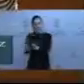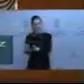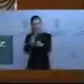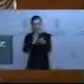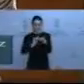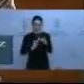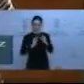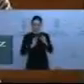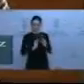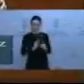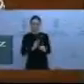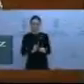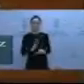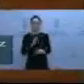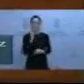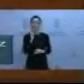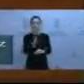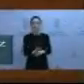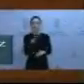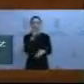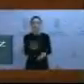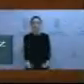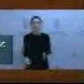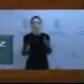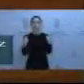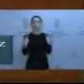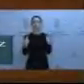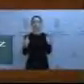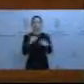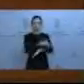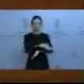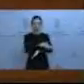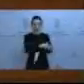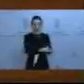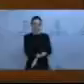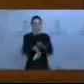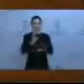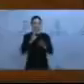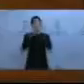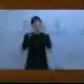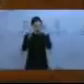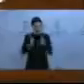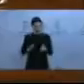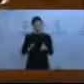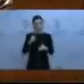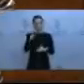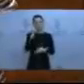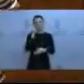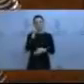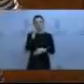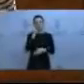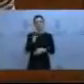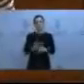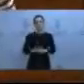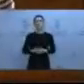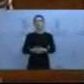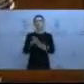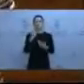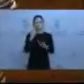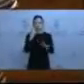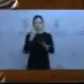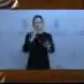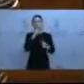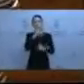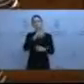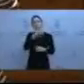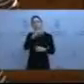facultades y en su responsabilidad colegiada de gobierno. Pero usted, señor Fernández, que mantiene, fíjese, un discurso